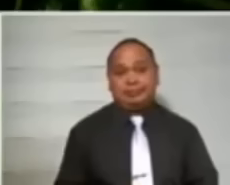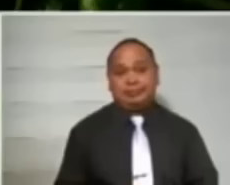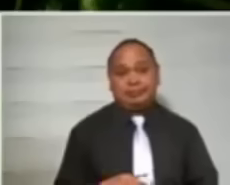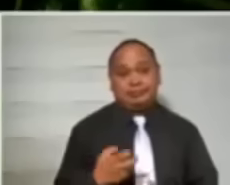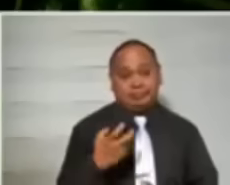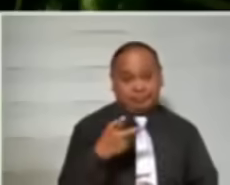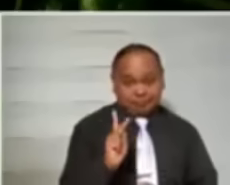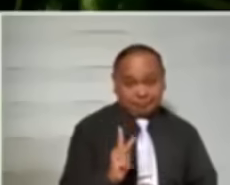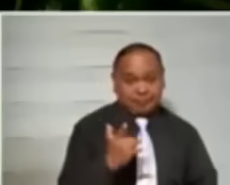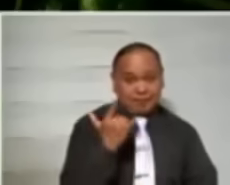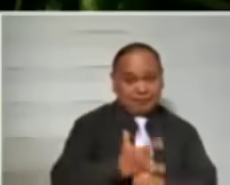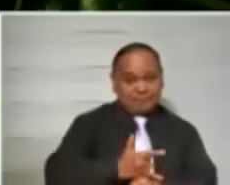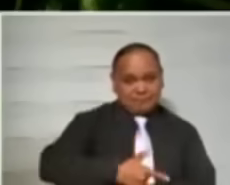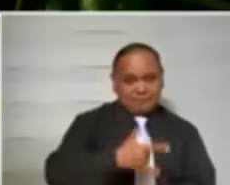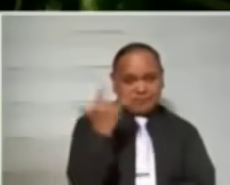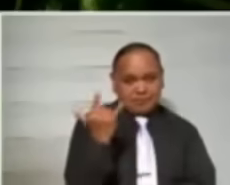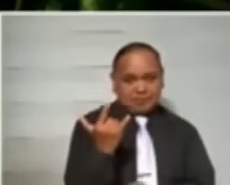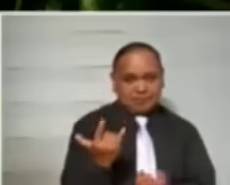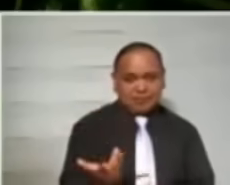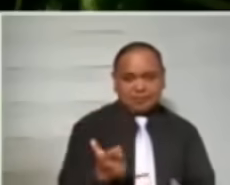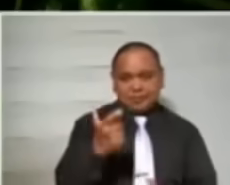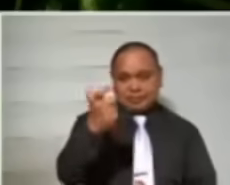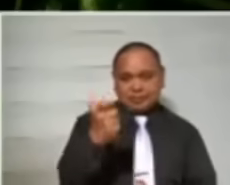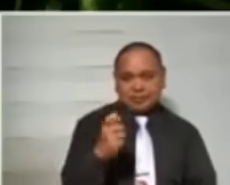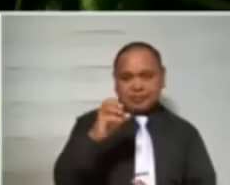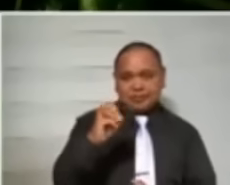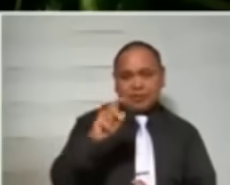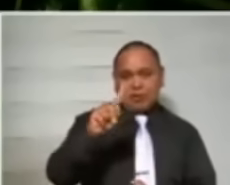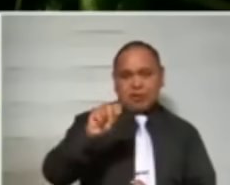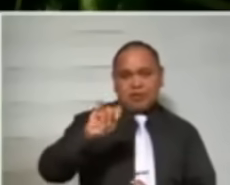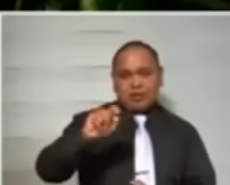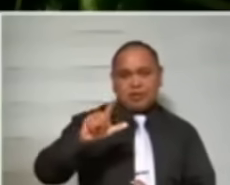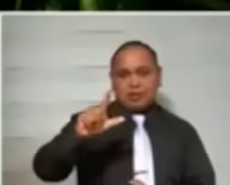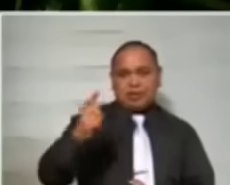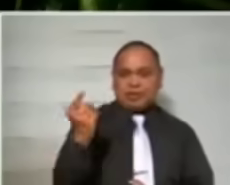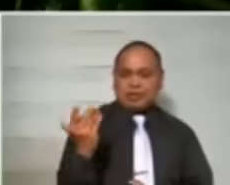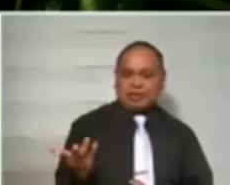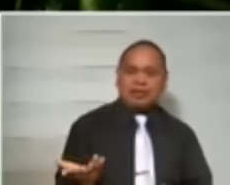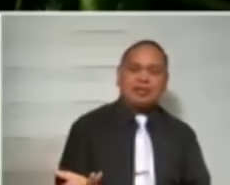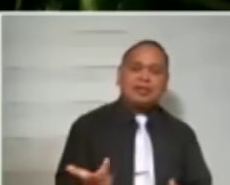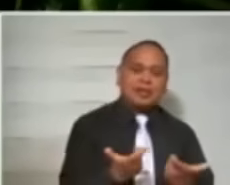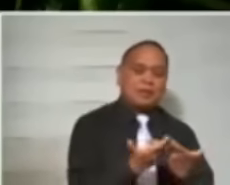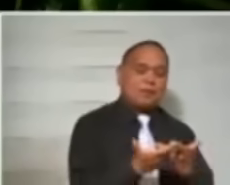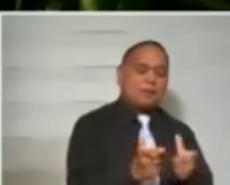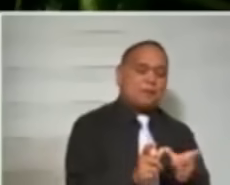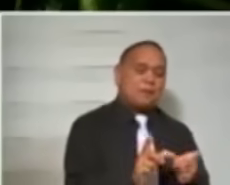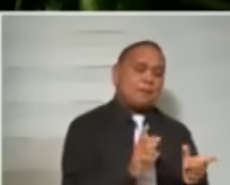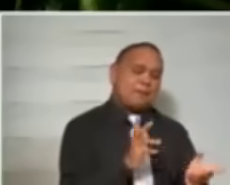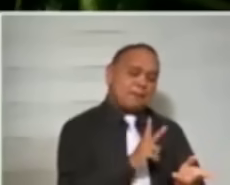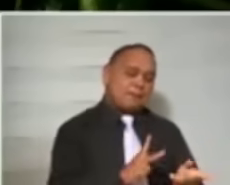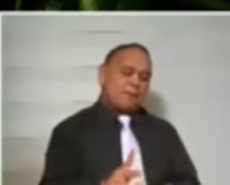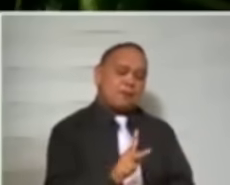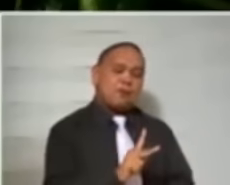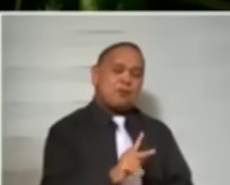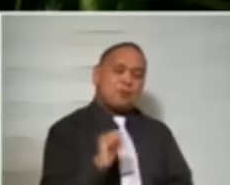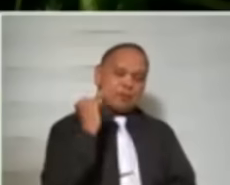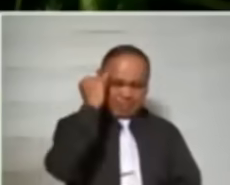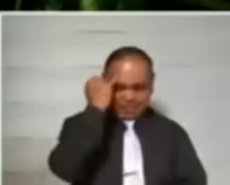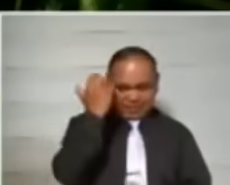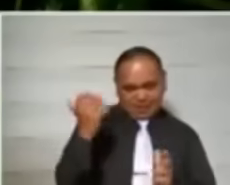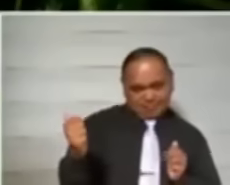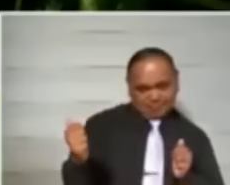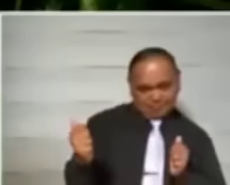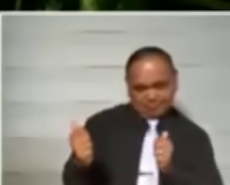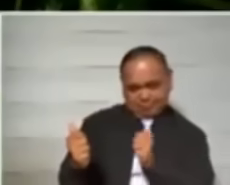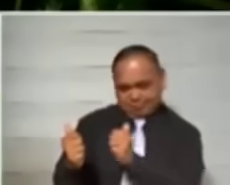farsa a lo que está pasando con Xóchitl, es que ella se quiere vender como un personaje de izquierda, cercana a los pueblos indígenas. Y así